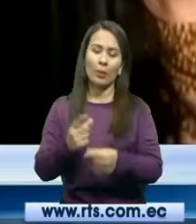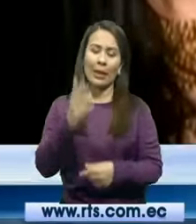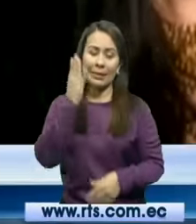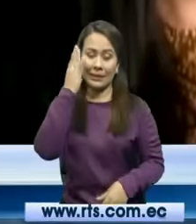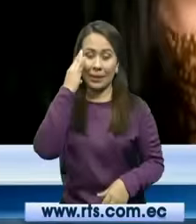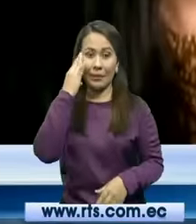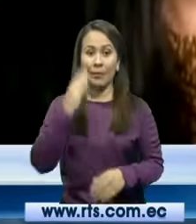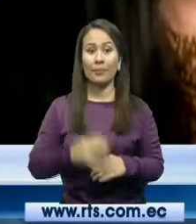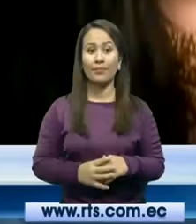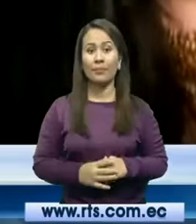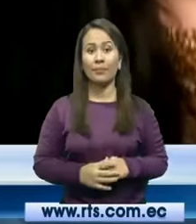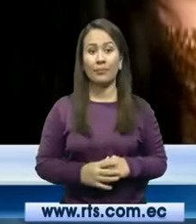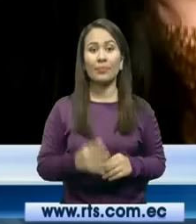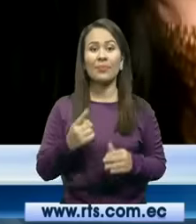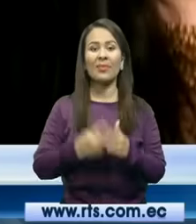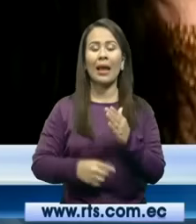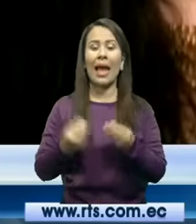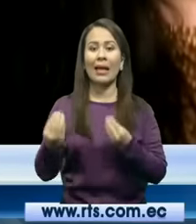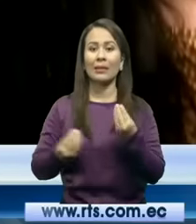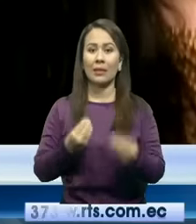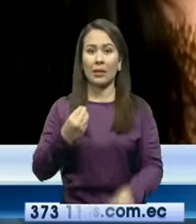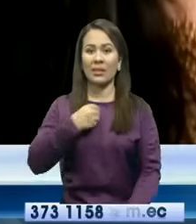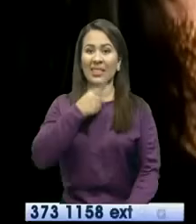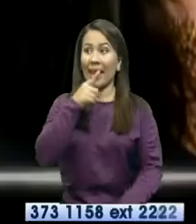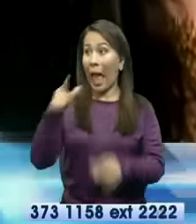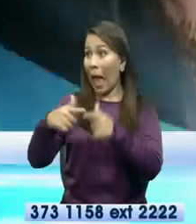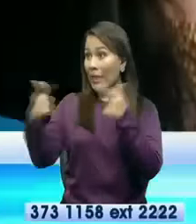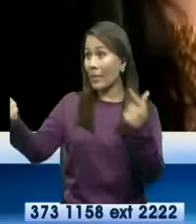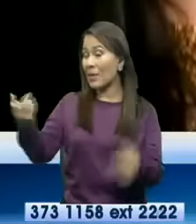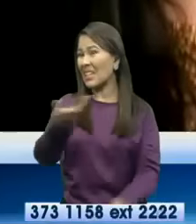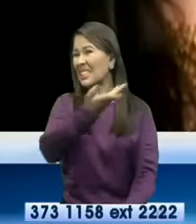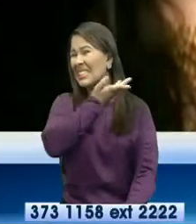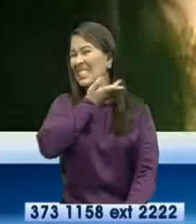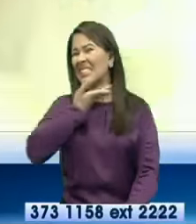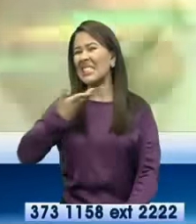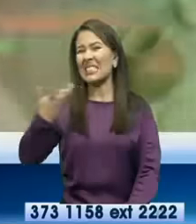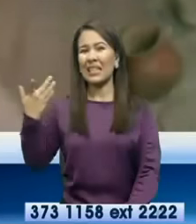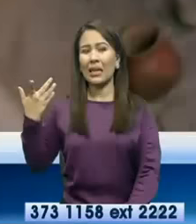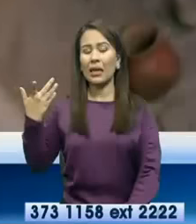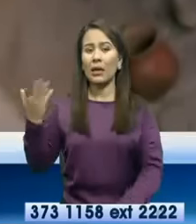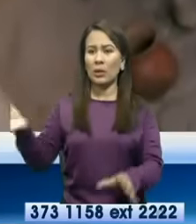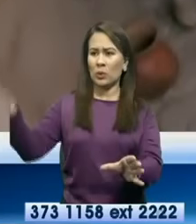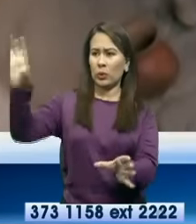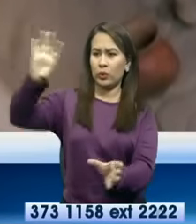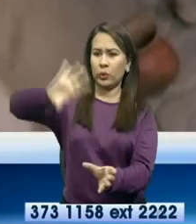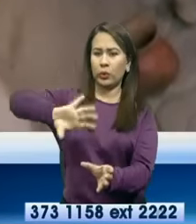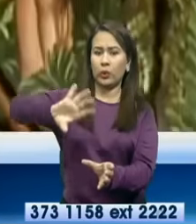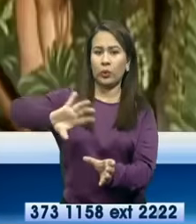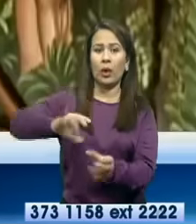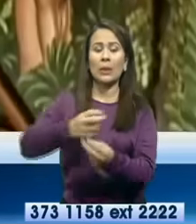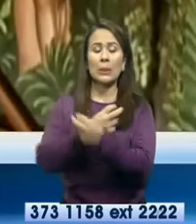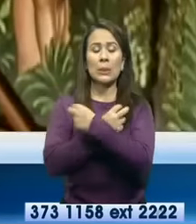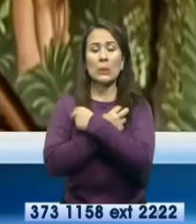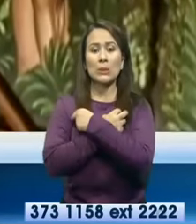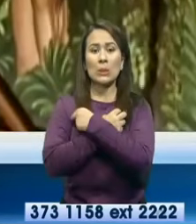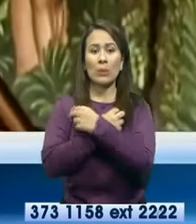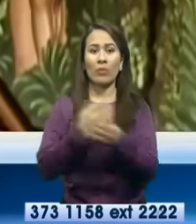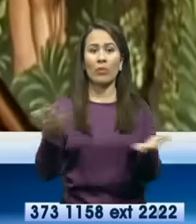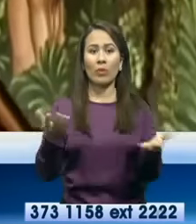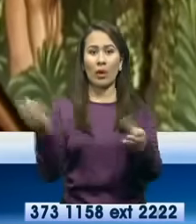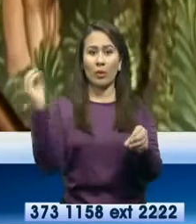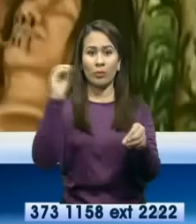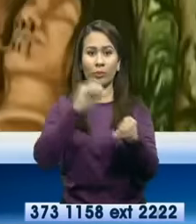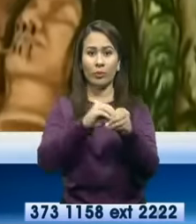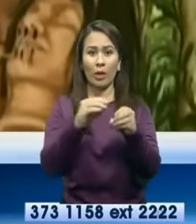esto es que ellos cortaban la cabeza a sus enemigos y luego la vaciaban completamente. Incluso sus huesos. La ponían en una especie